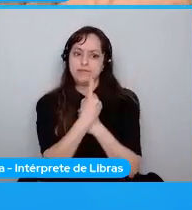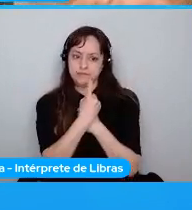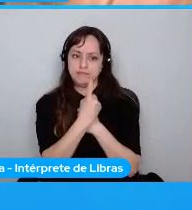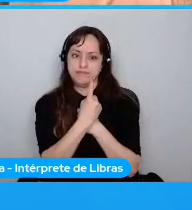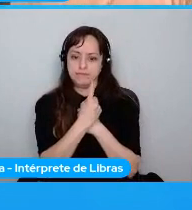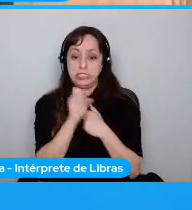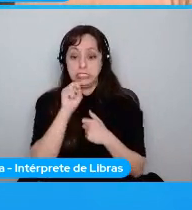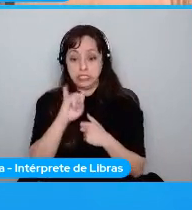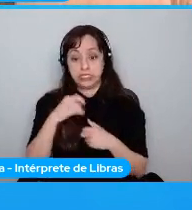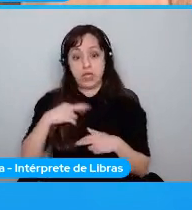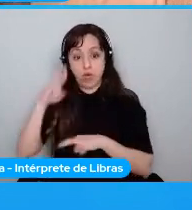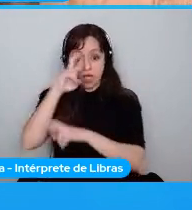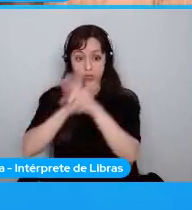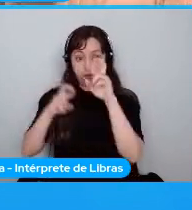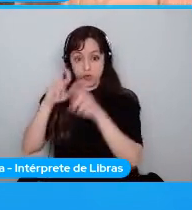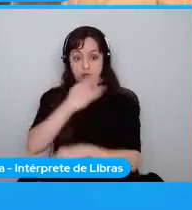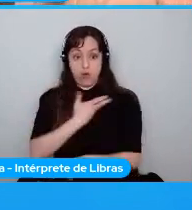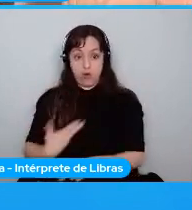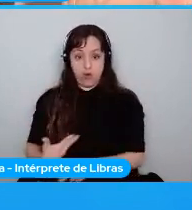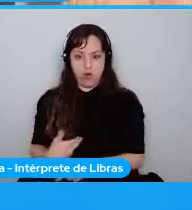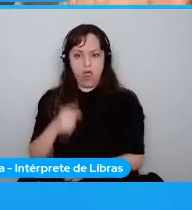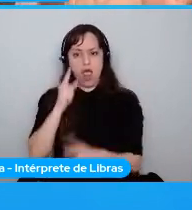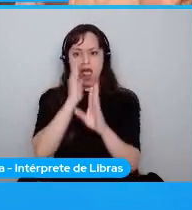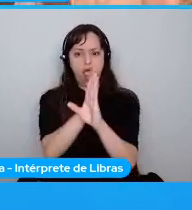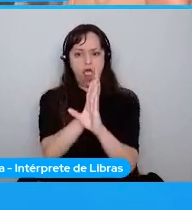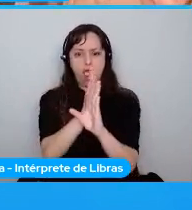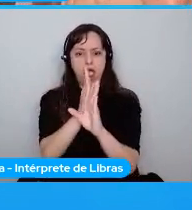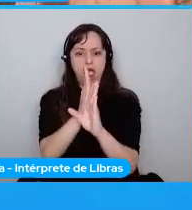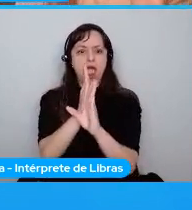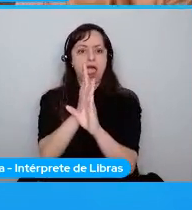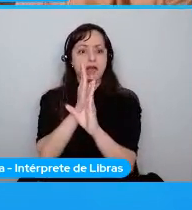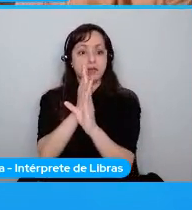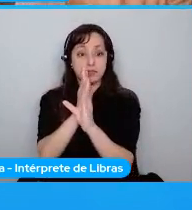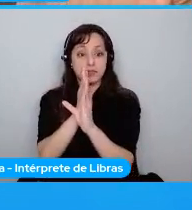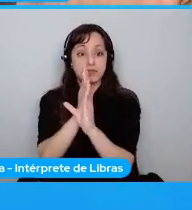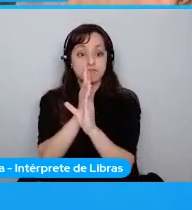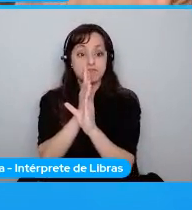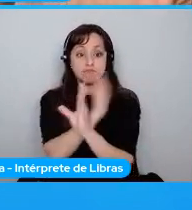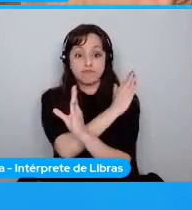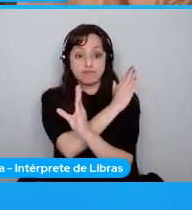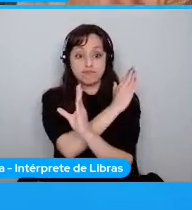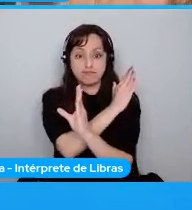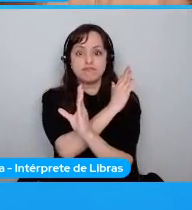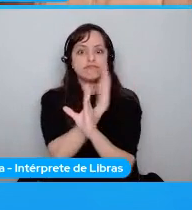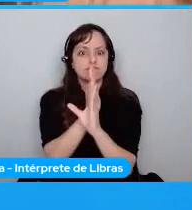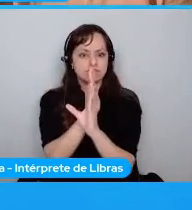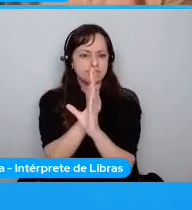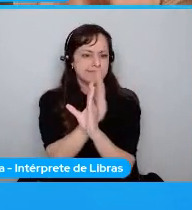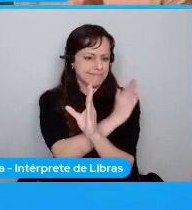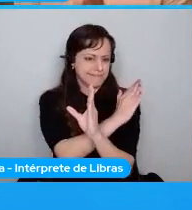alguna institución auditora del Estado, yo me concentrara en estos puntos que están fuera del boxplot o